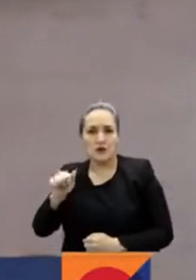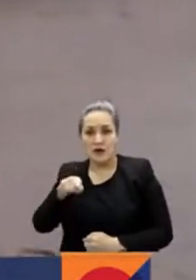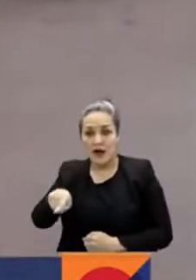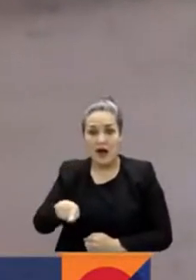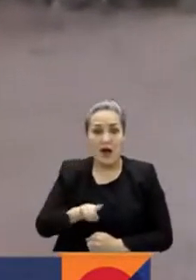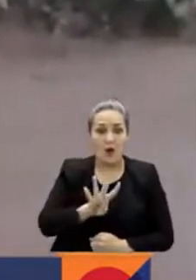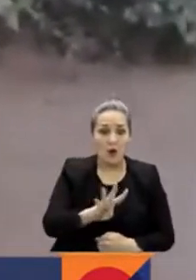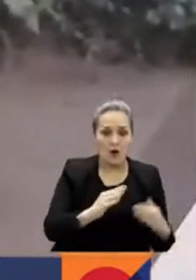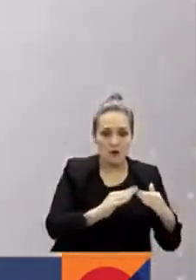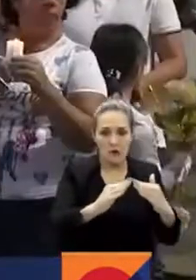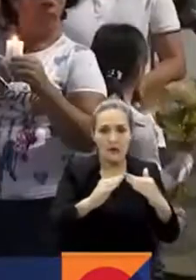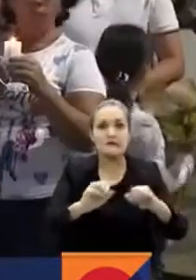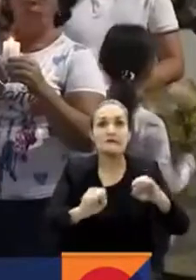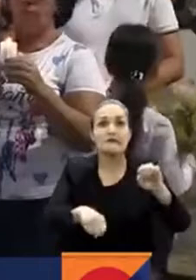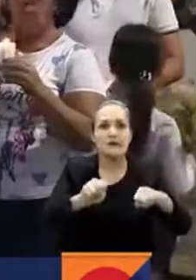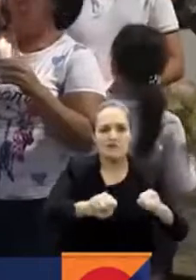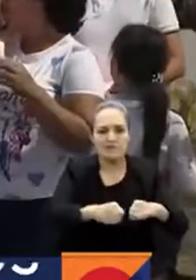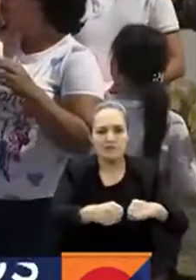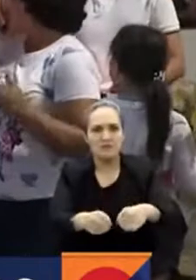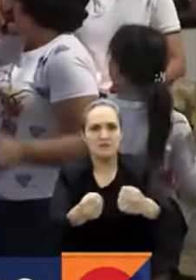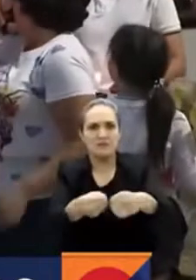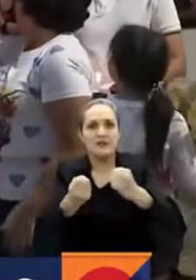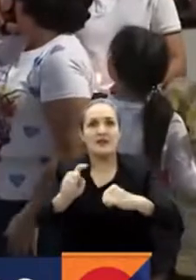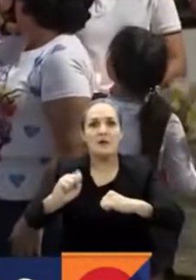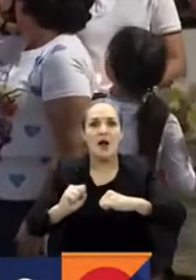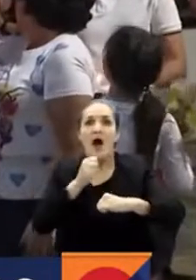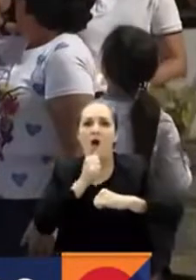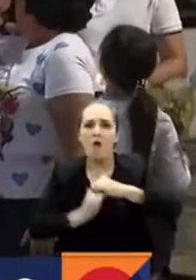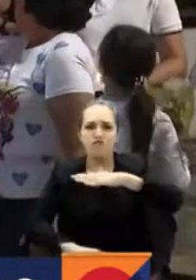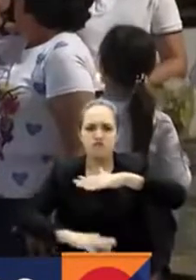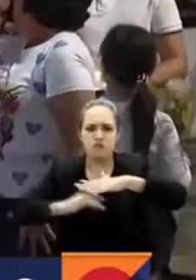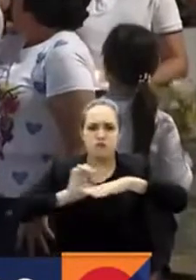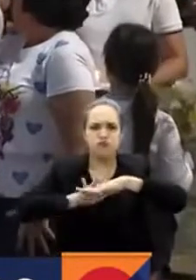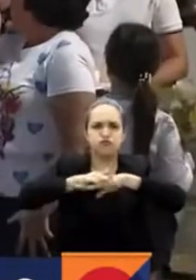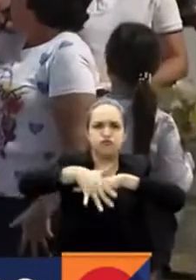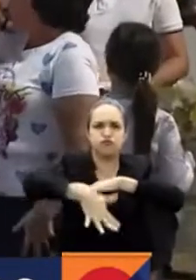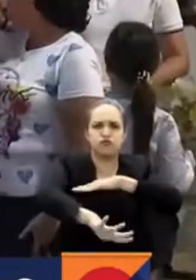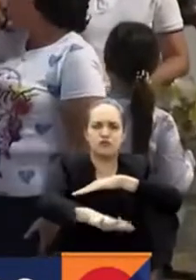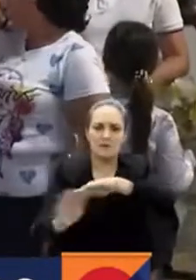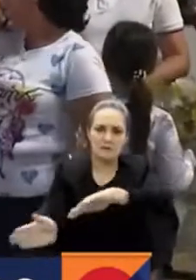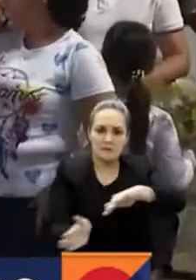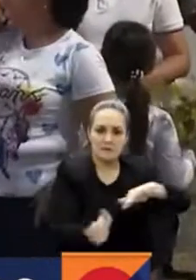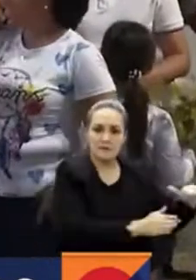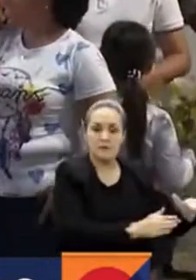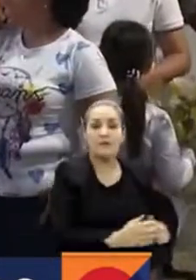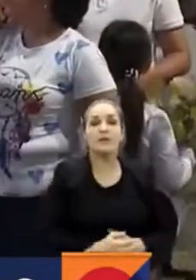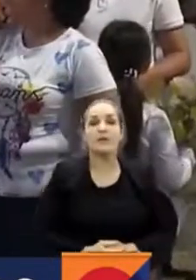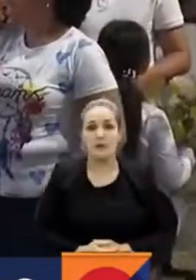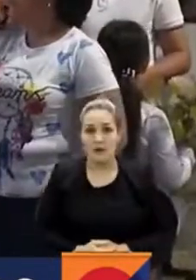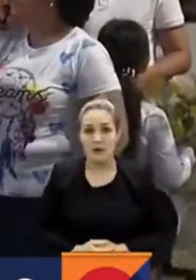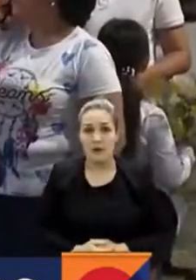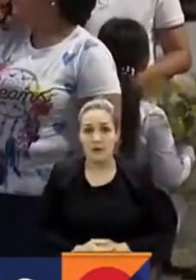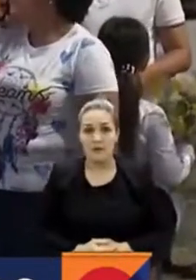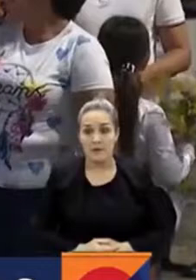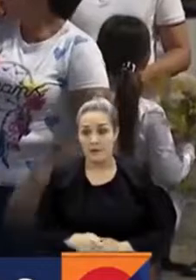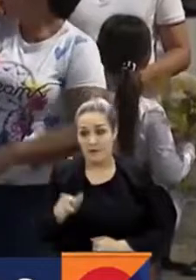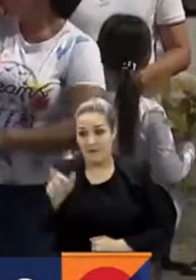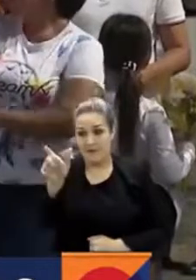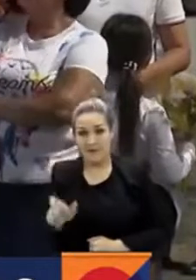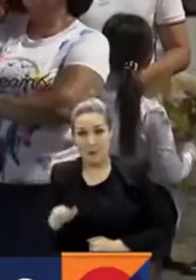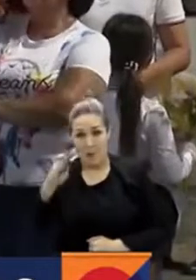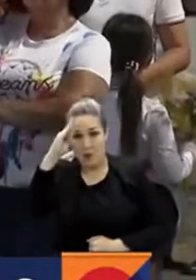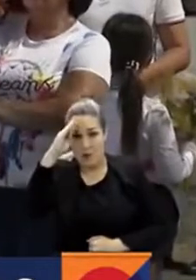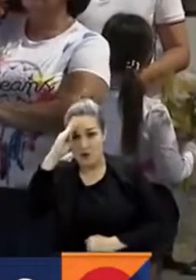en riesgo de colapsar. RTBC Noticias conoció la denuncia de un familiar de las víctimas del